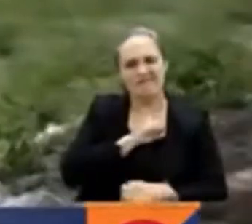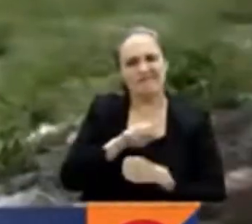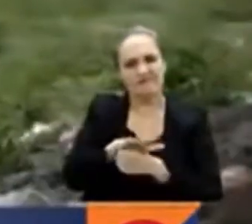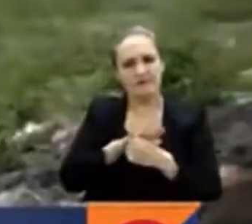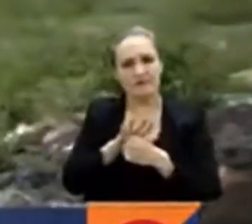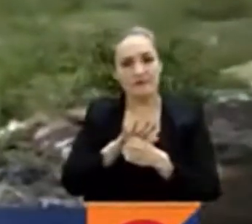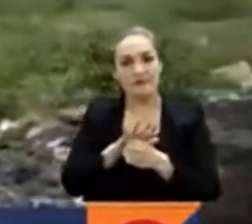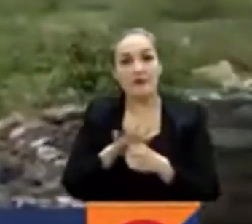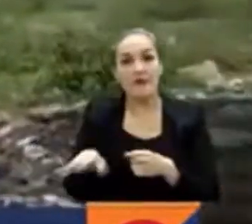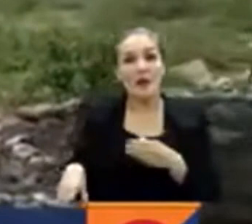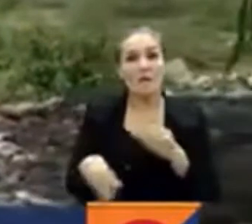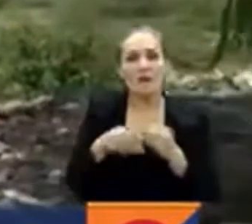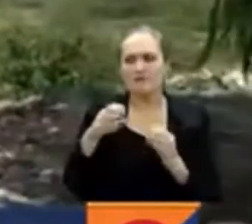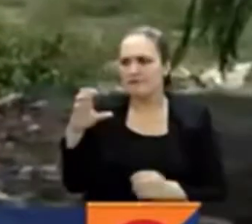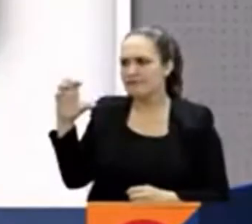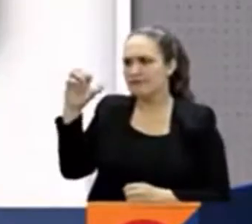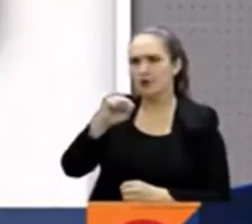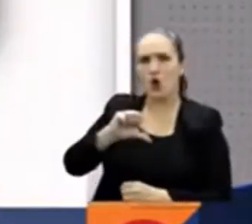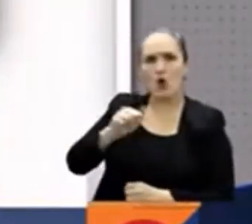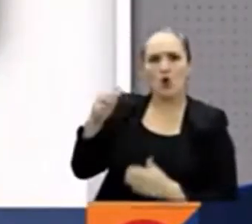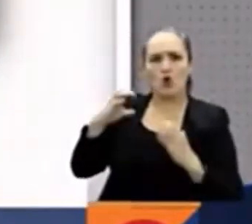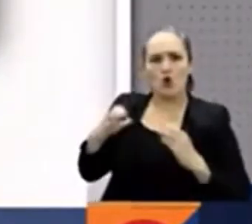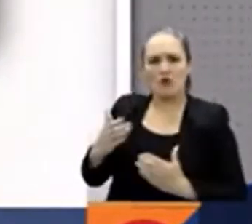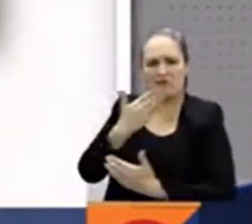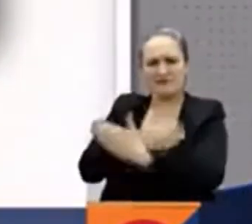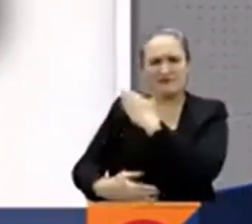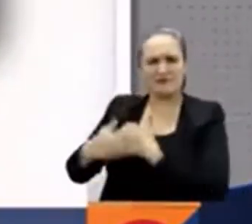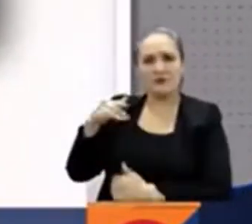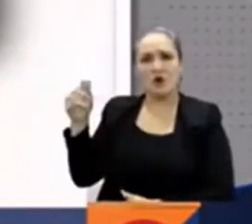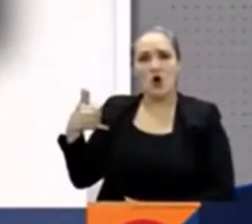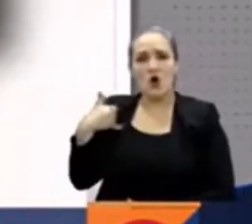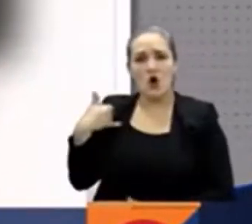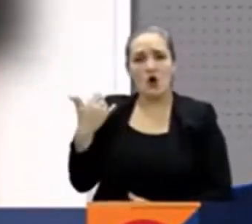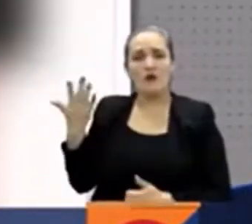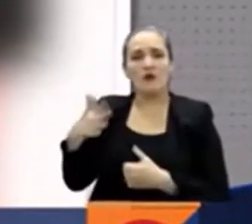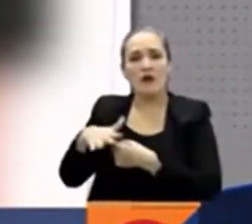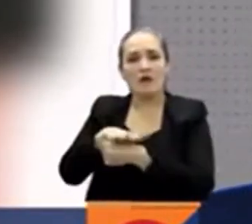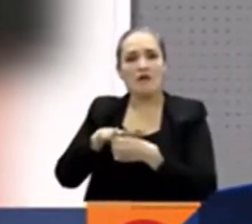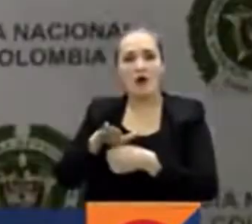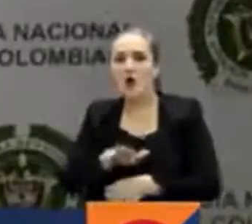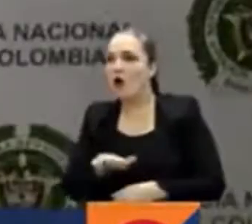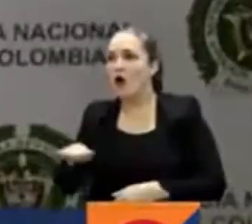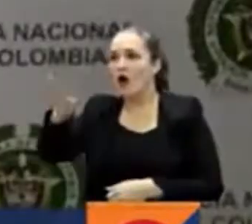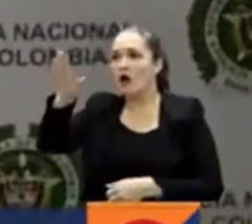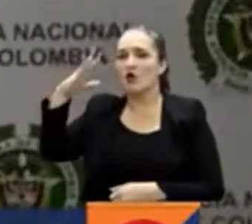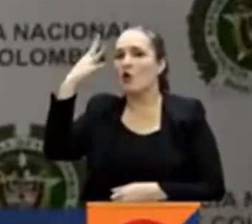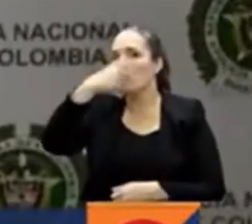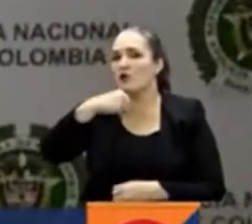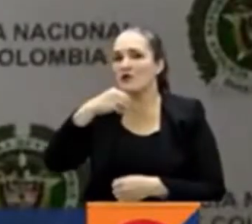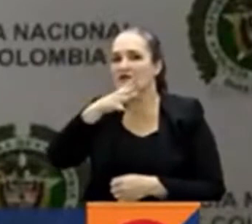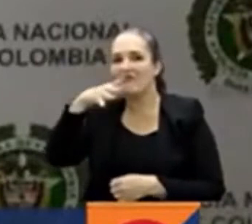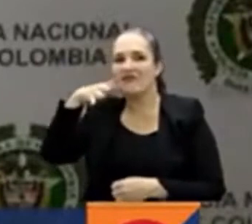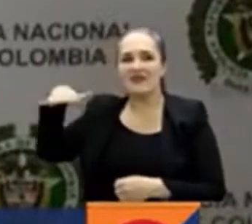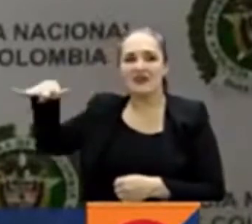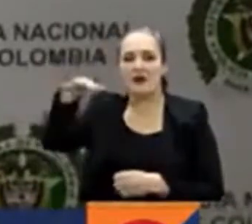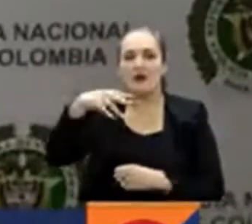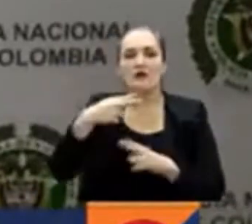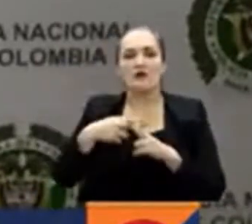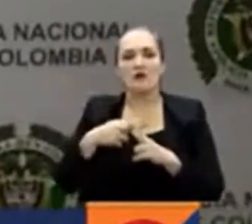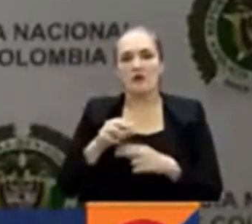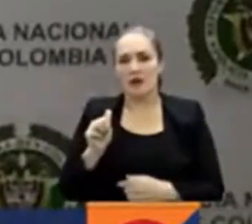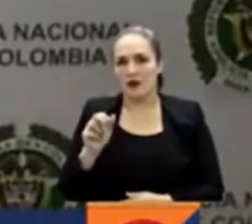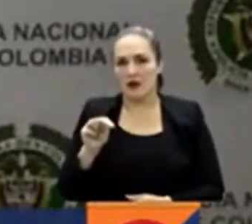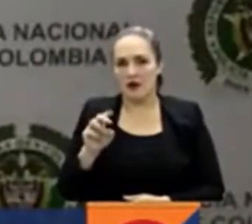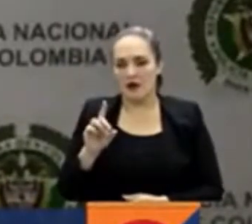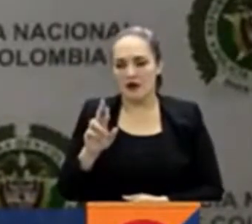casos se suma el hallazgo de un cuerpo desmembrado de un joven en el barrio Alto Bonito, en zona rural. El cual es identificado como Andrés Mauricio Soto,